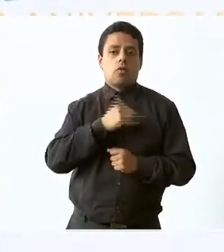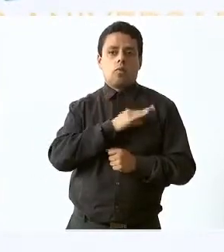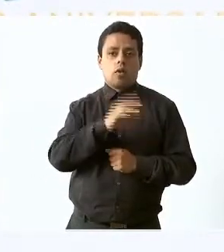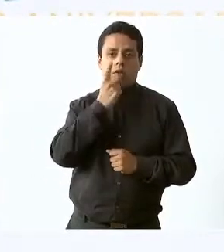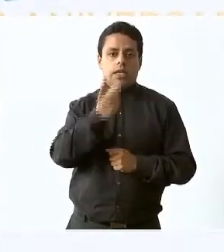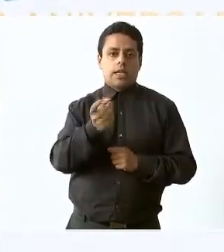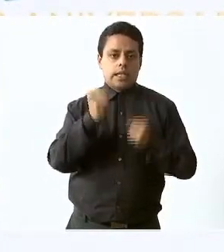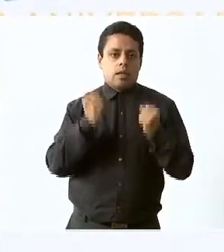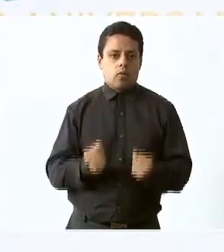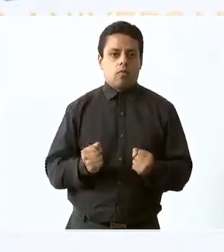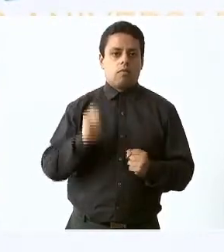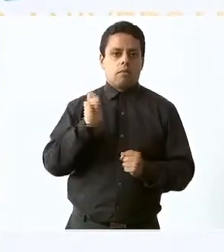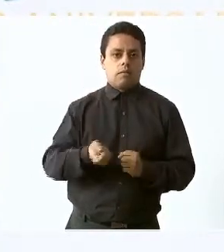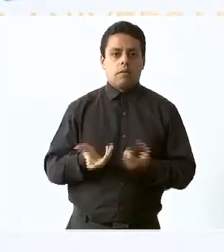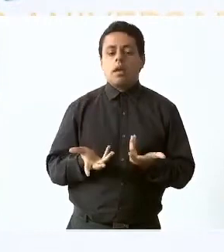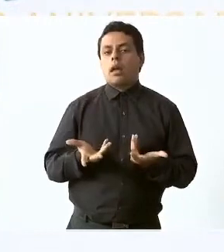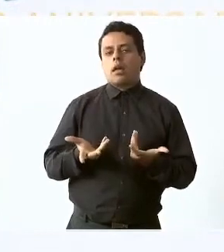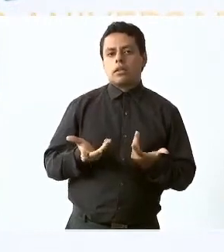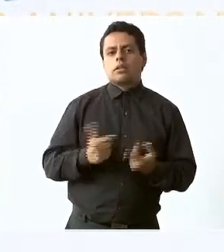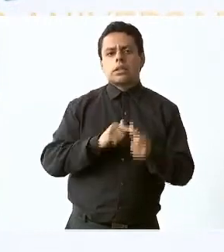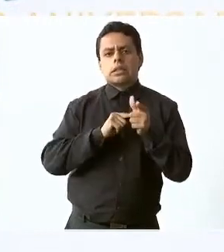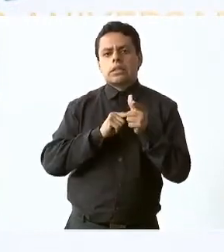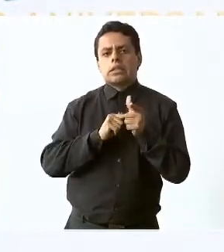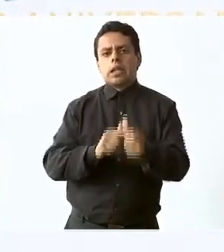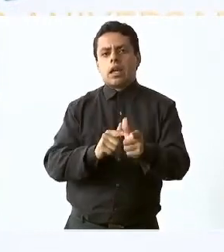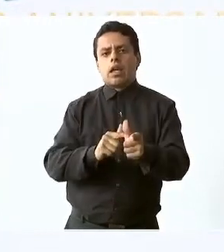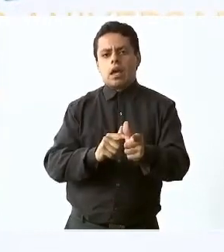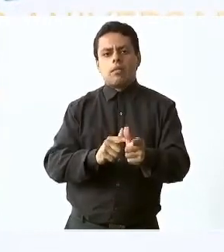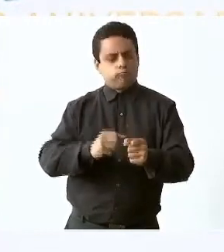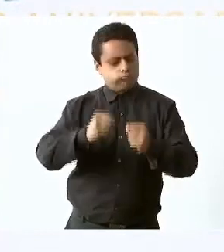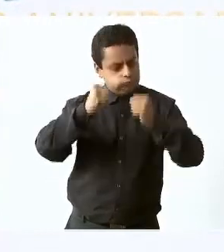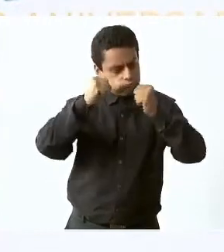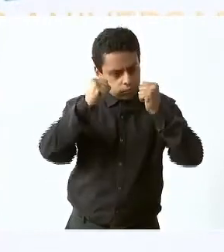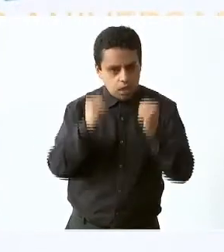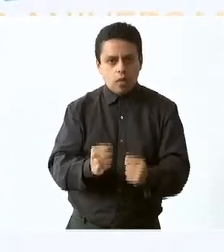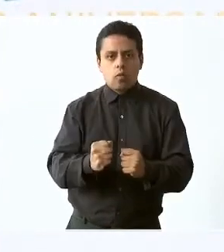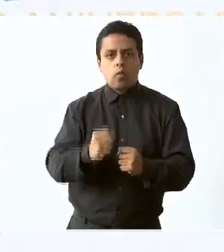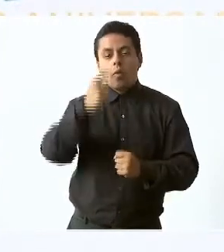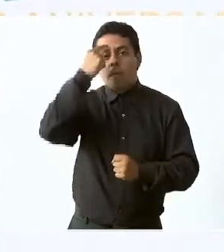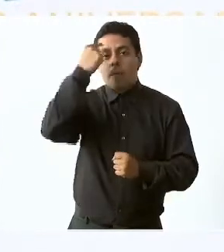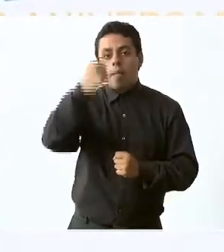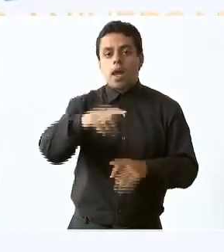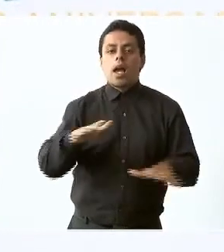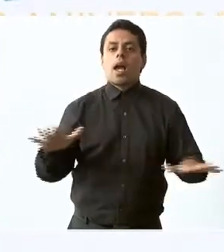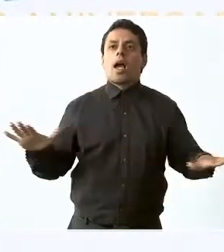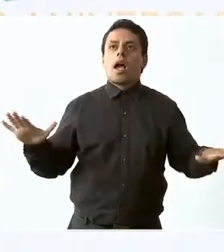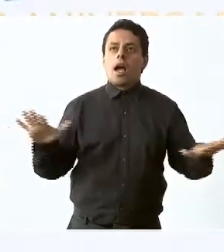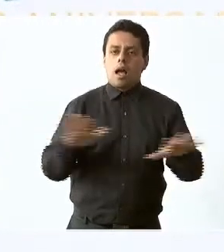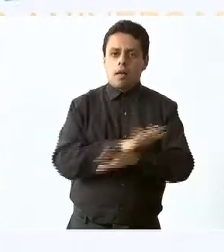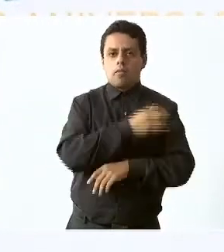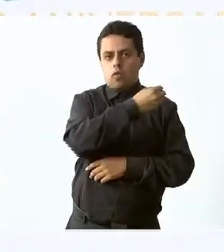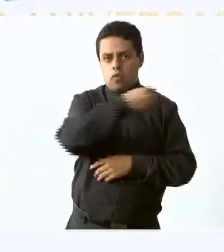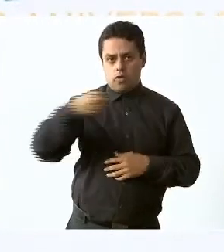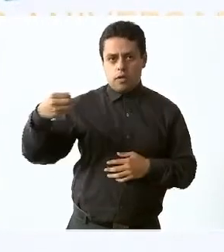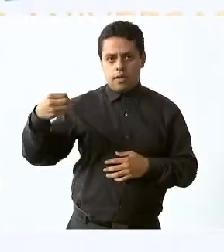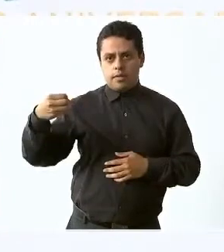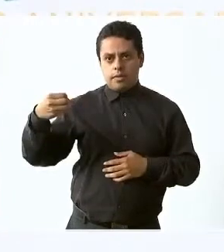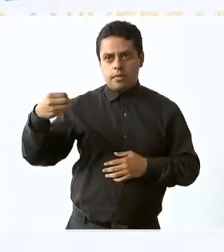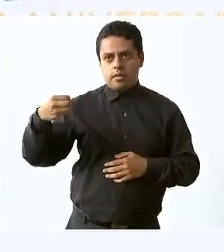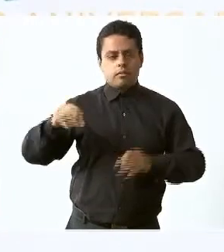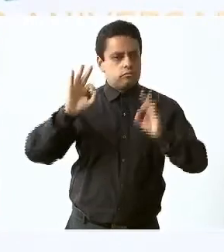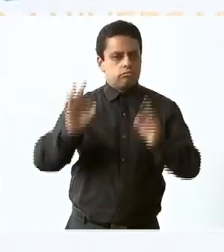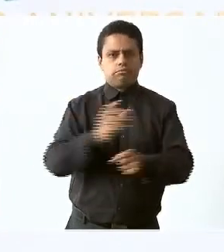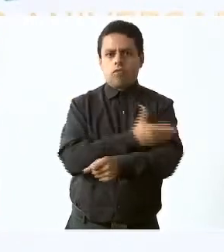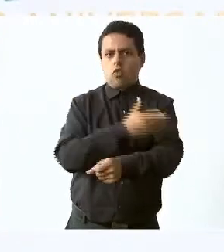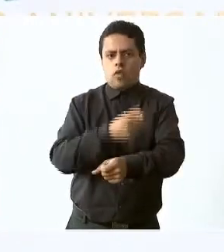que existen las condiciones y la altura de miras para garantizar una transición ordenada,